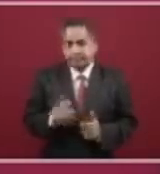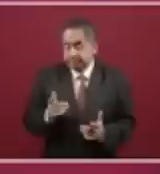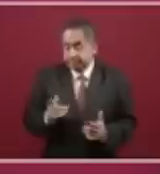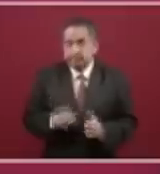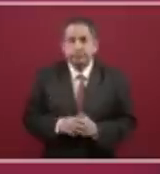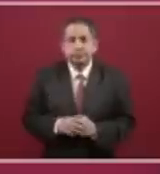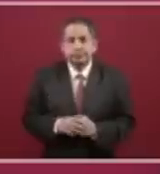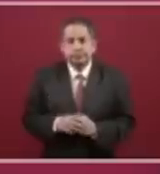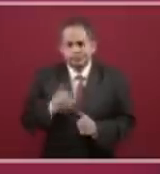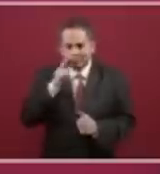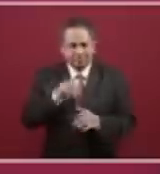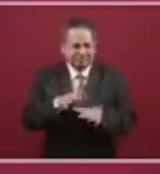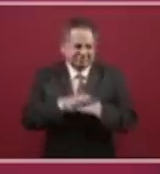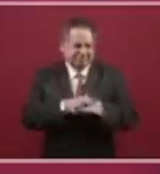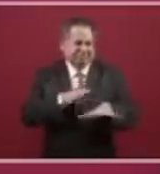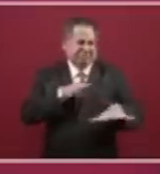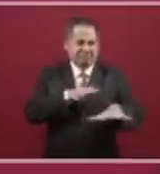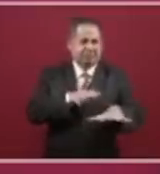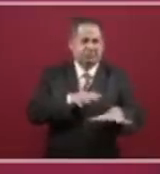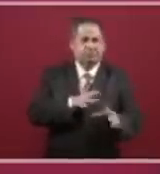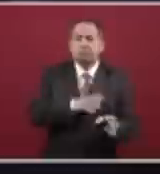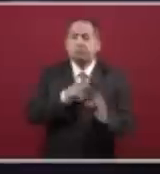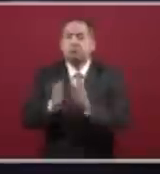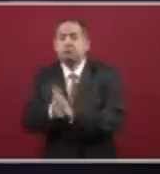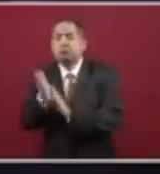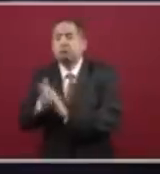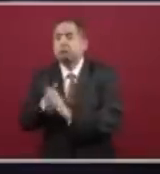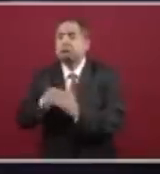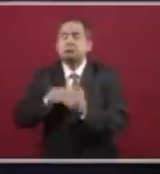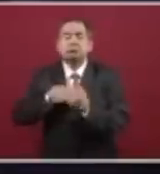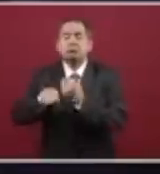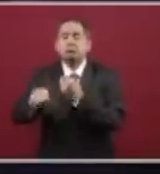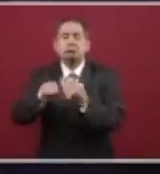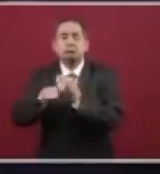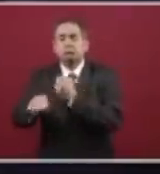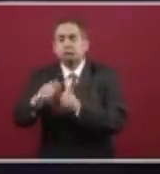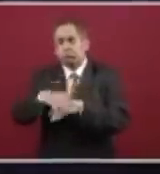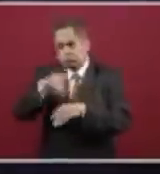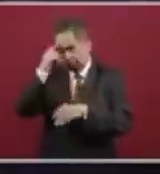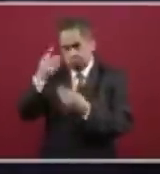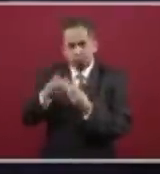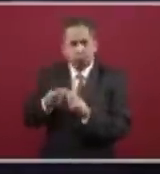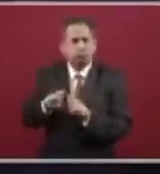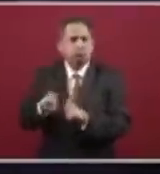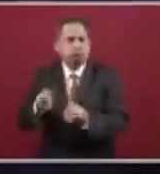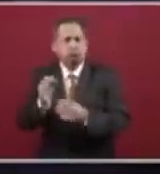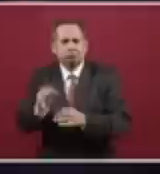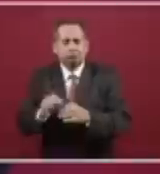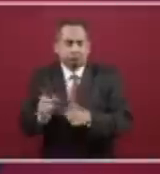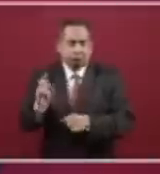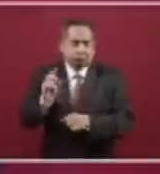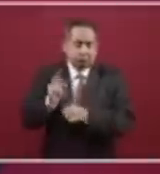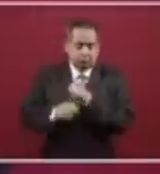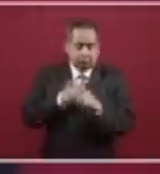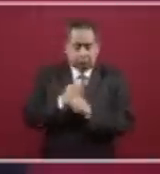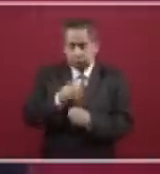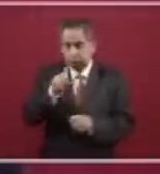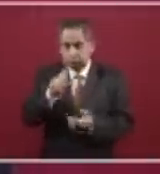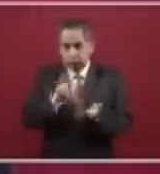evitar el congestionamiento de la actual la propuesta y para el 21 ya tenemos